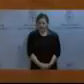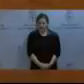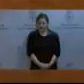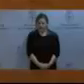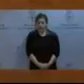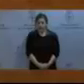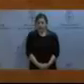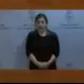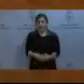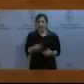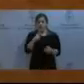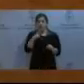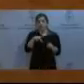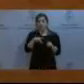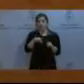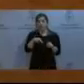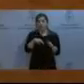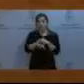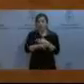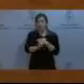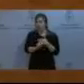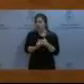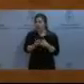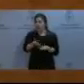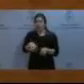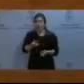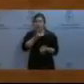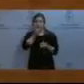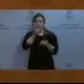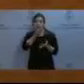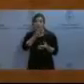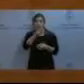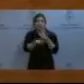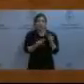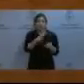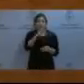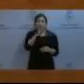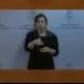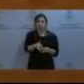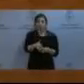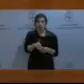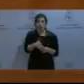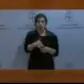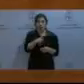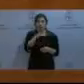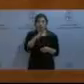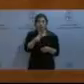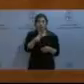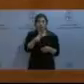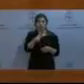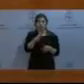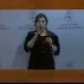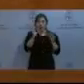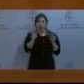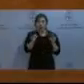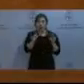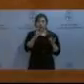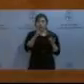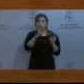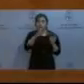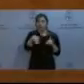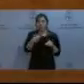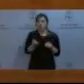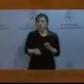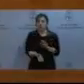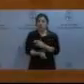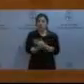Tenían los medios, tenían la idea y así lo plasmaron. ¿Por qué entonces no se hizo? Y ya es entonces cuando aparece la última razón, la más breve de